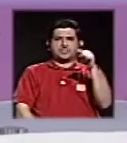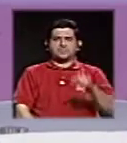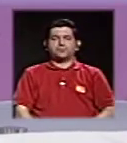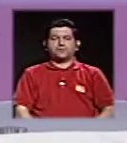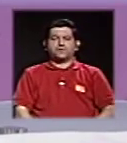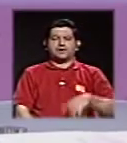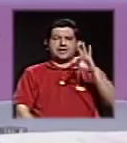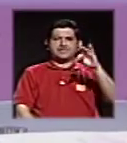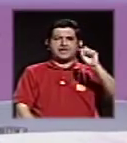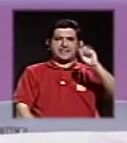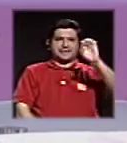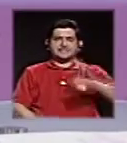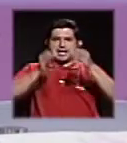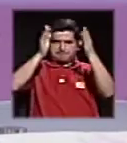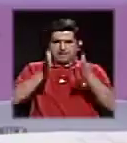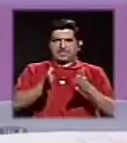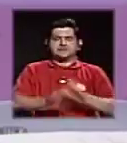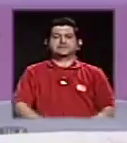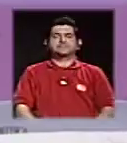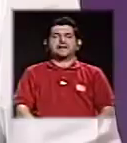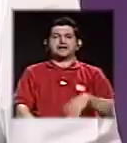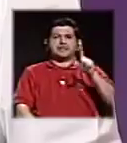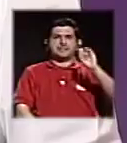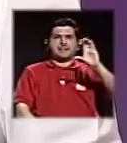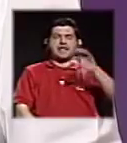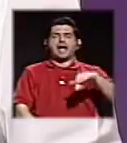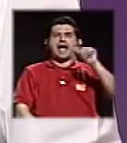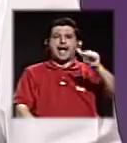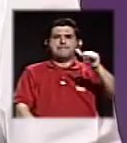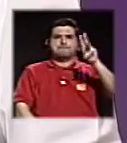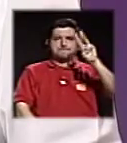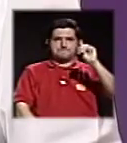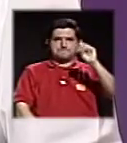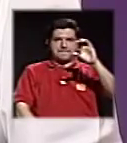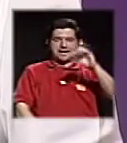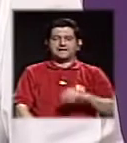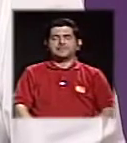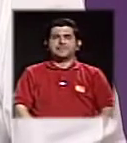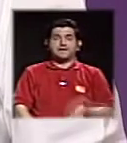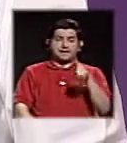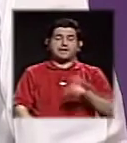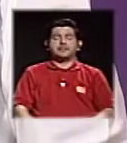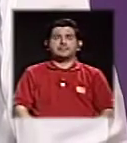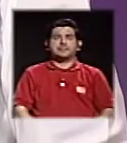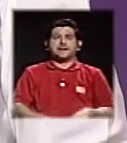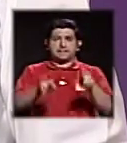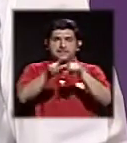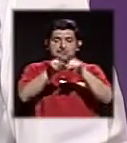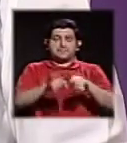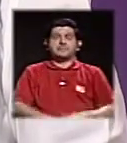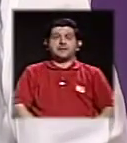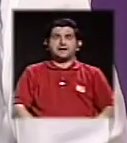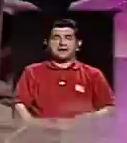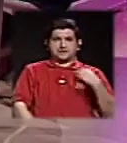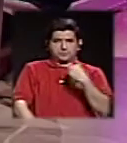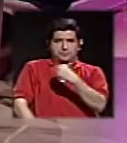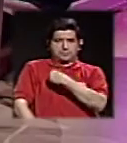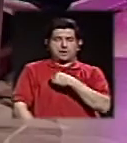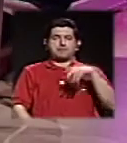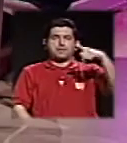supremo de elecciones y a de licenciada a mckinley que es asesora legislativa y asambleísta del partido acción ciudadana muchas